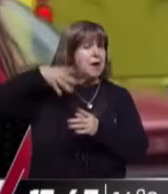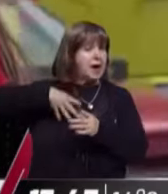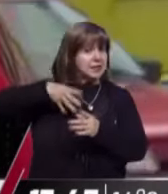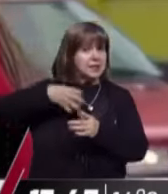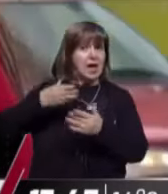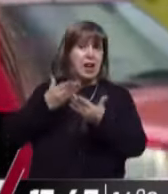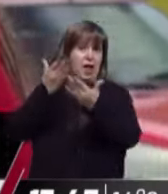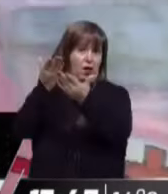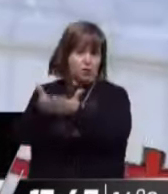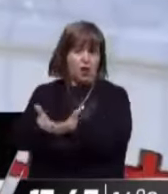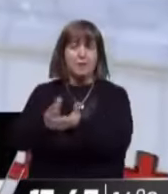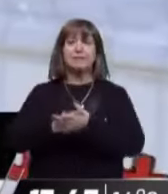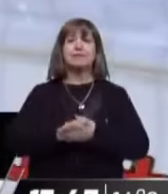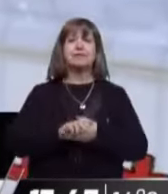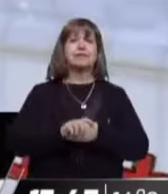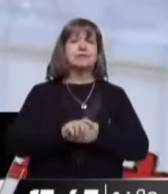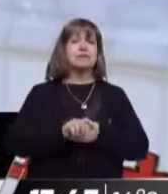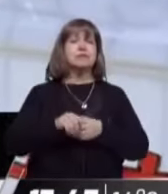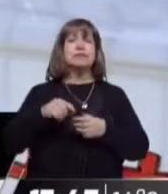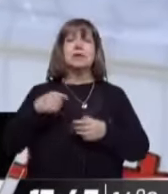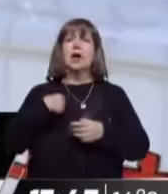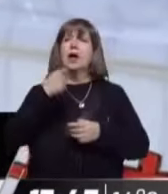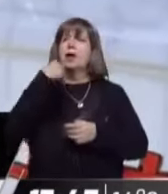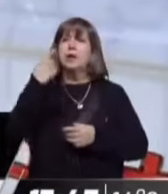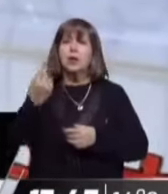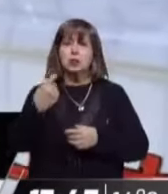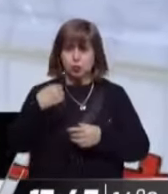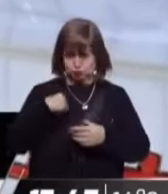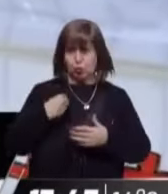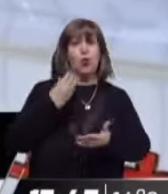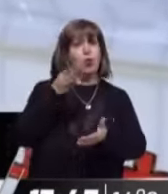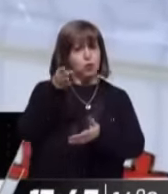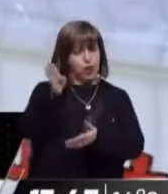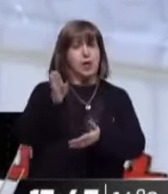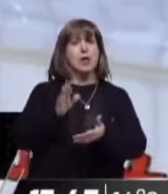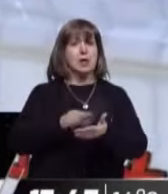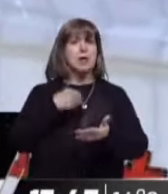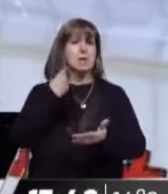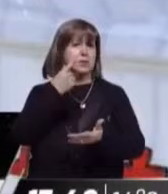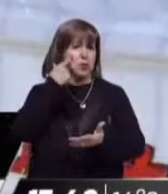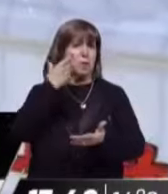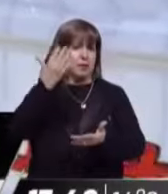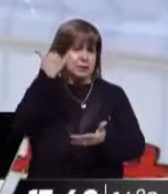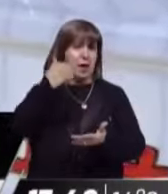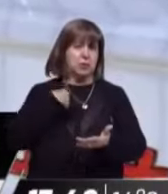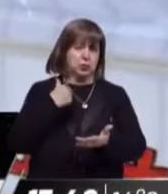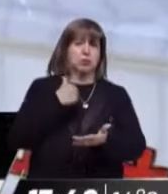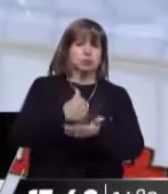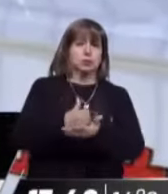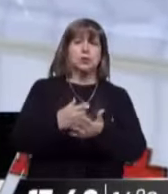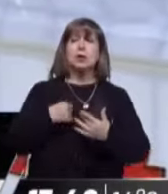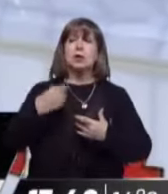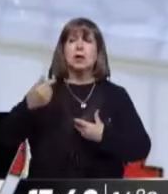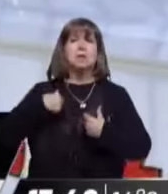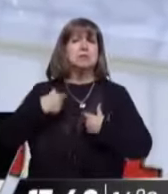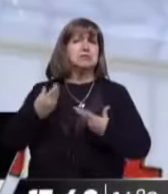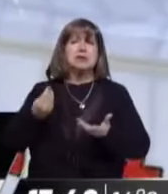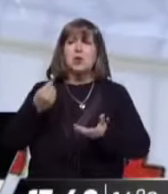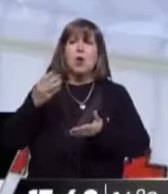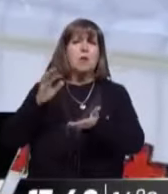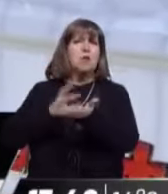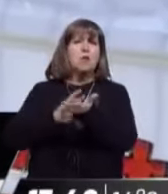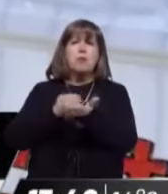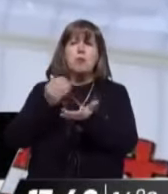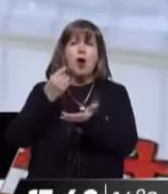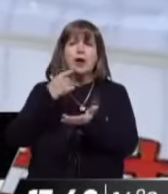hoy me presenté y también declaré. ¿Cuál es la imputación? Coacciones simples. Esa es la imputación. Por